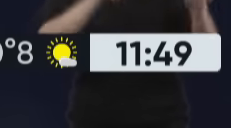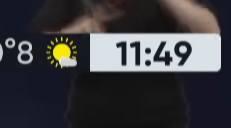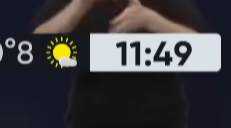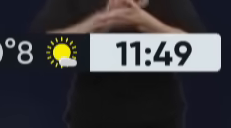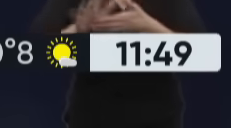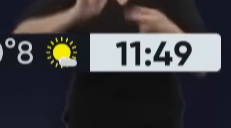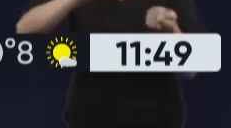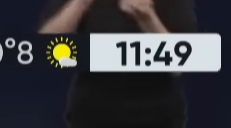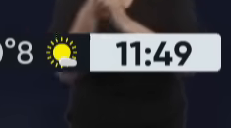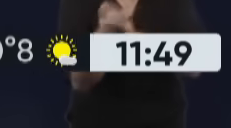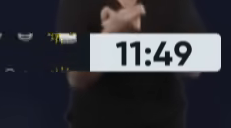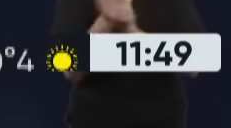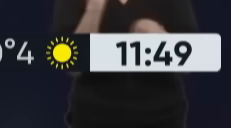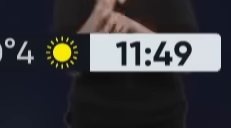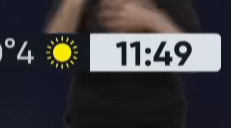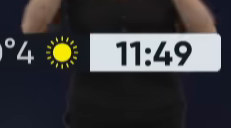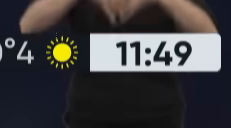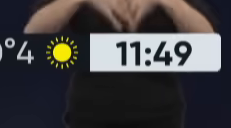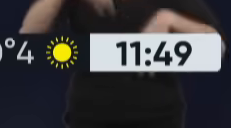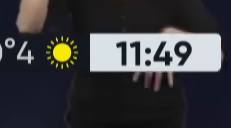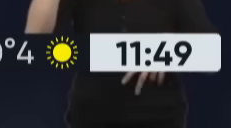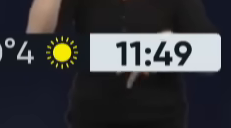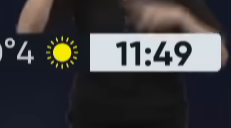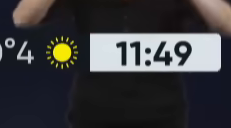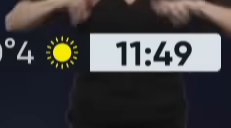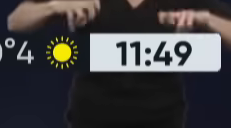antes, en un sistema de inteligencia